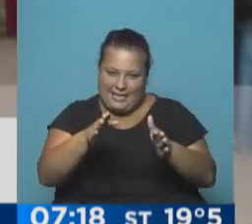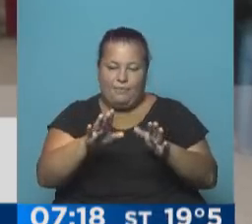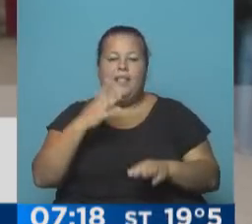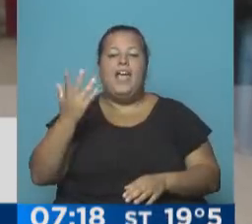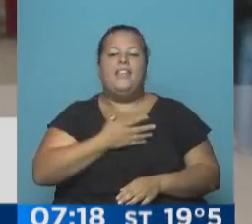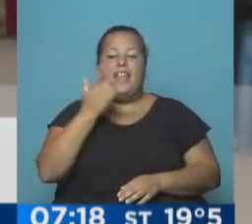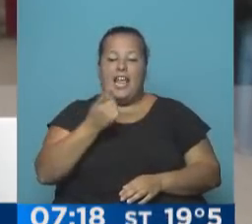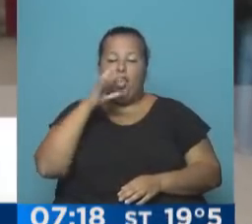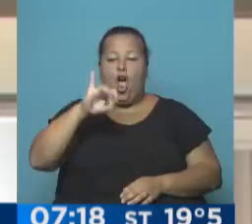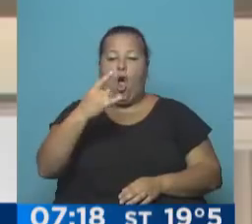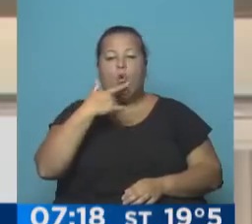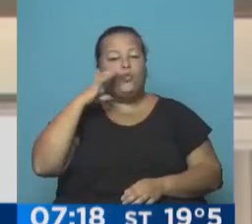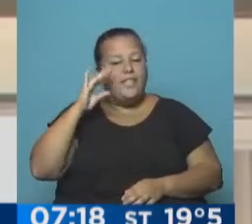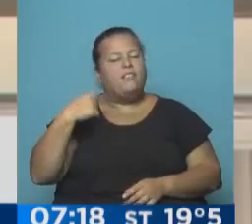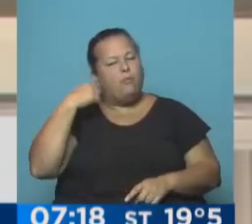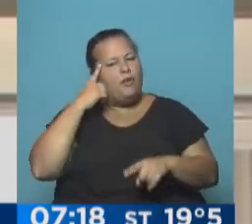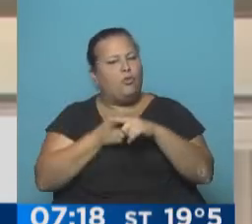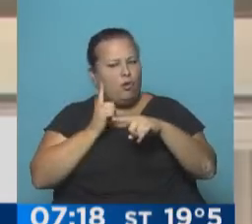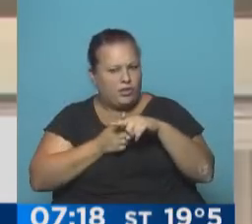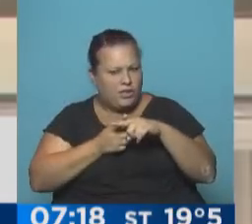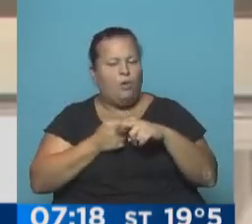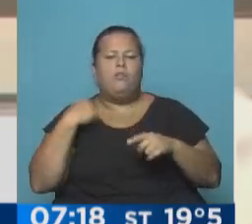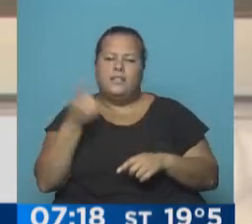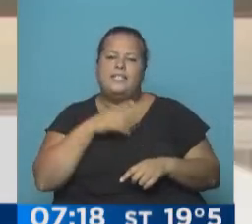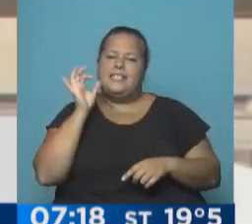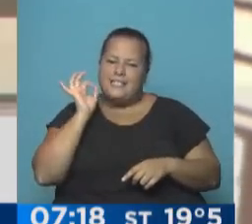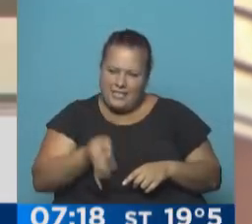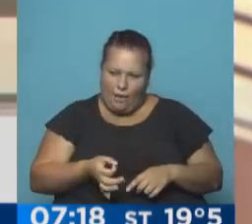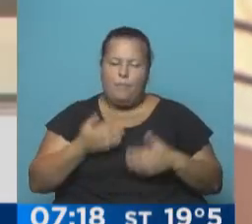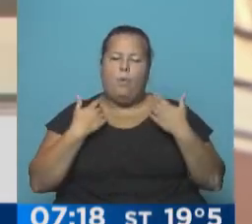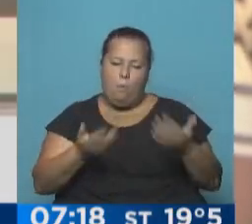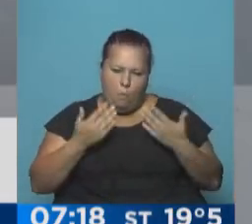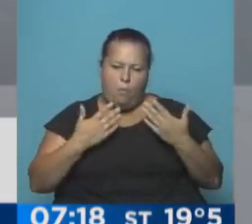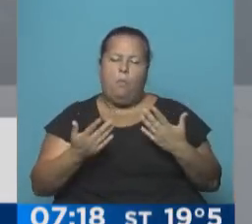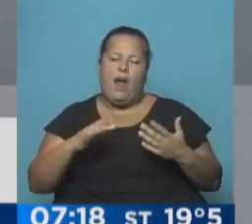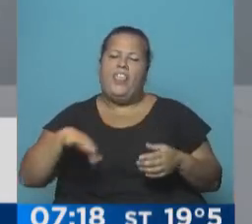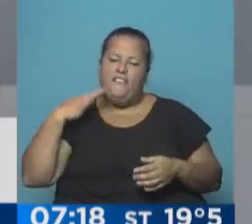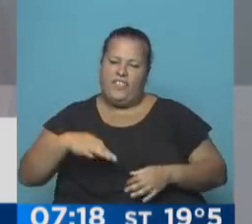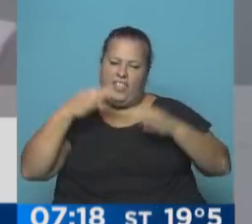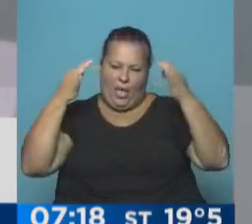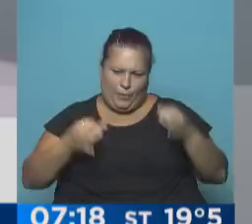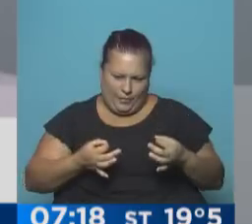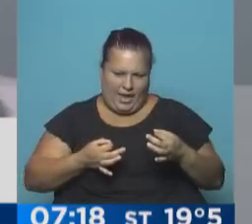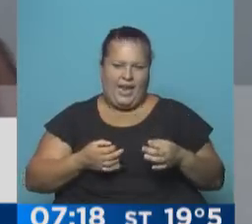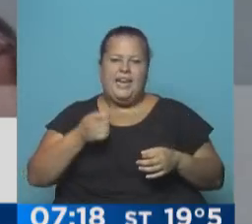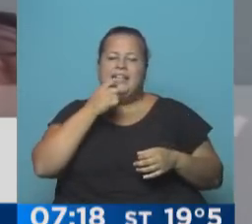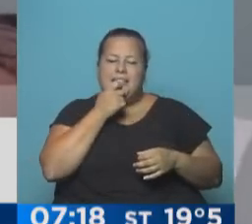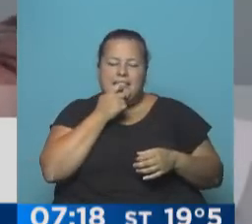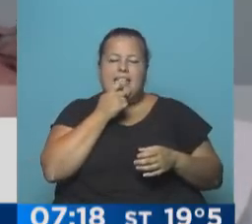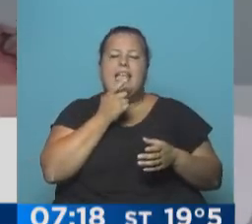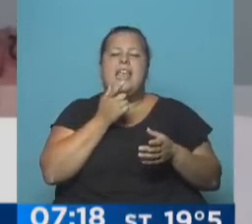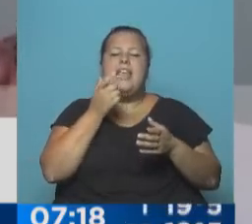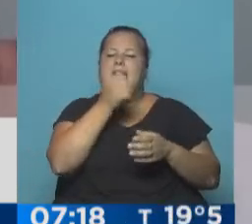director ejecutivo de ONU sida dice soy muy positivo porque sabemos que sí se puede tener una vida digna si se reciben los